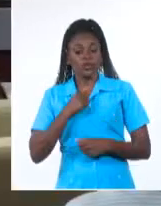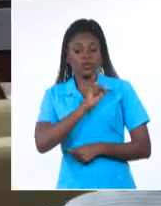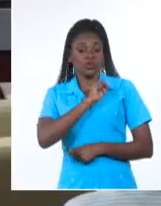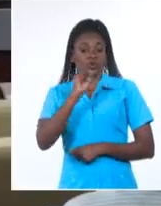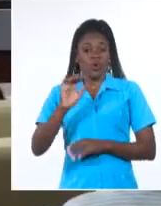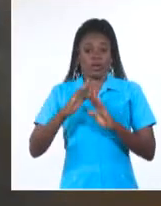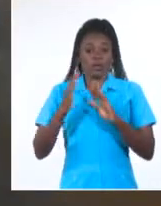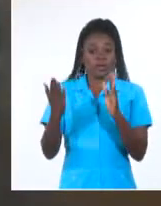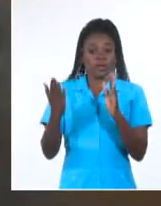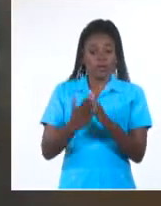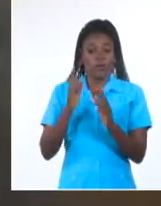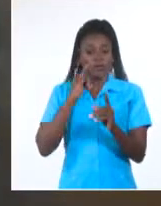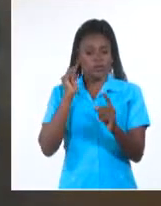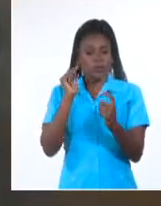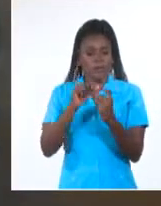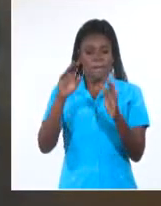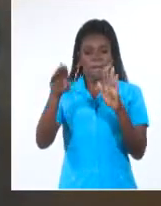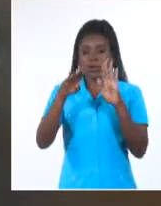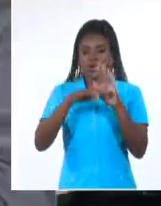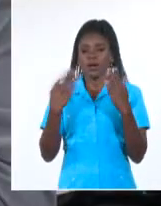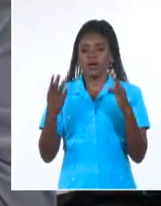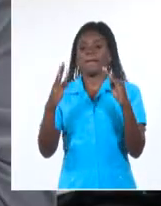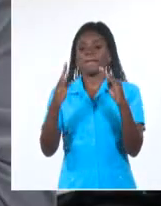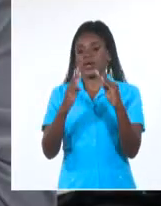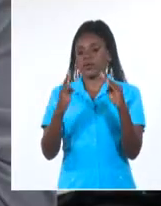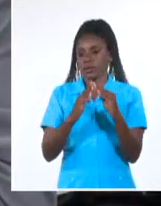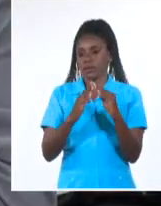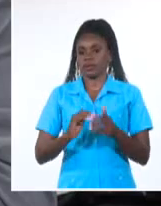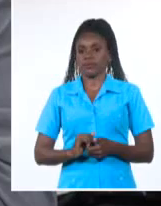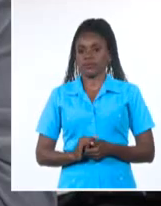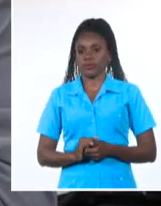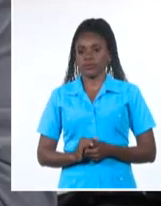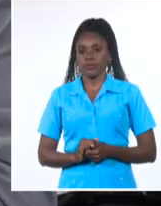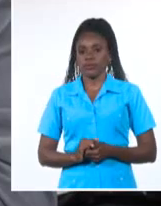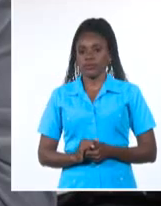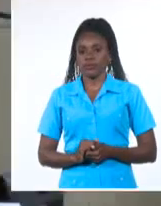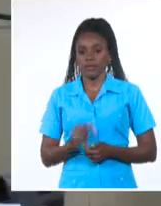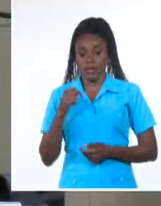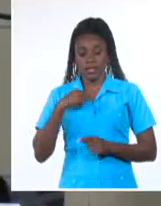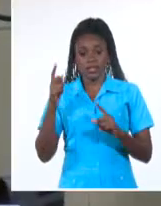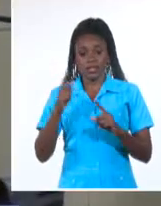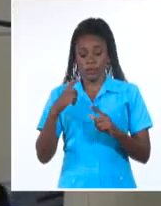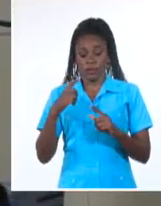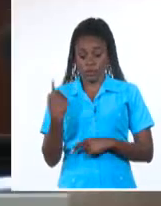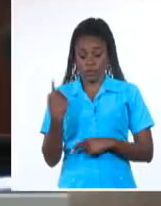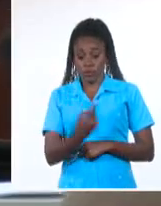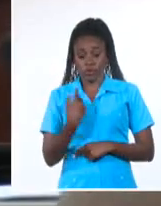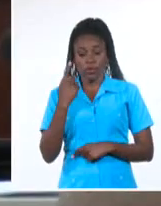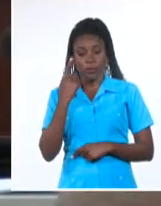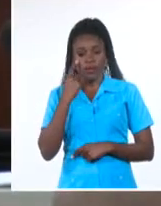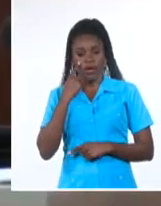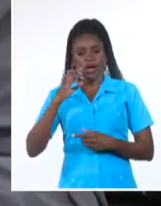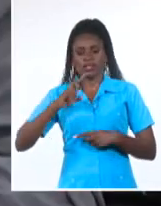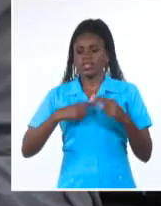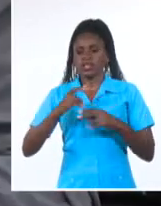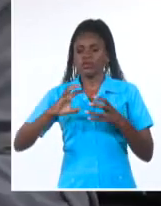los indicadores del programa de la vivienda. Este asunto nosotros tenemos que medirlo de otra